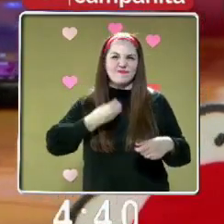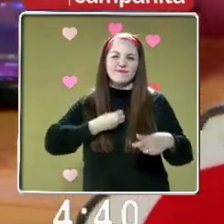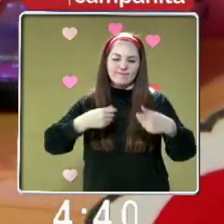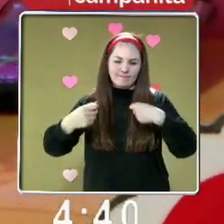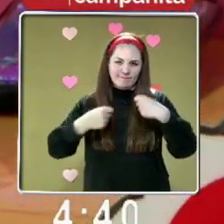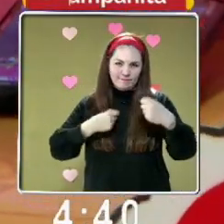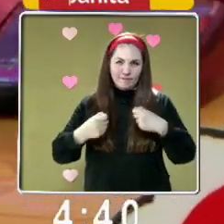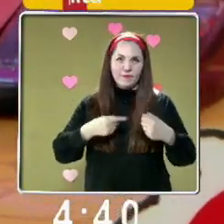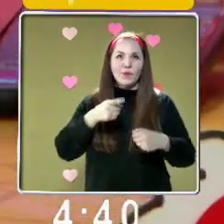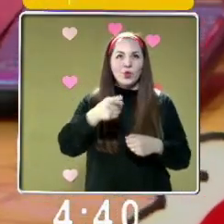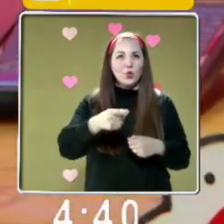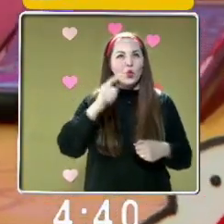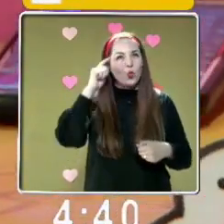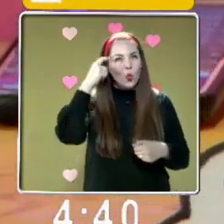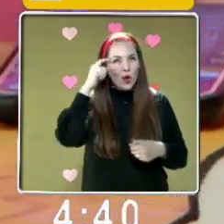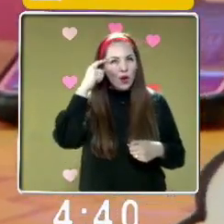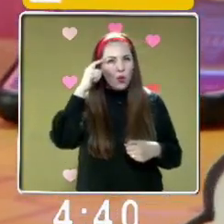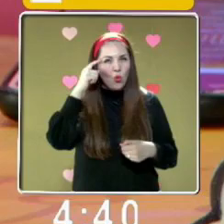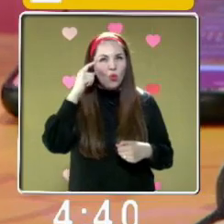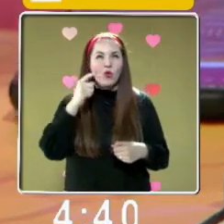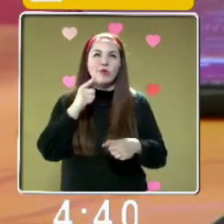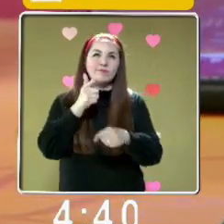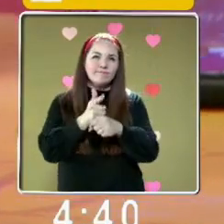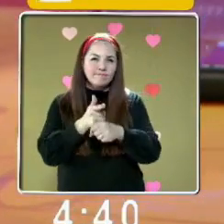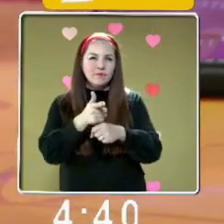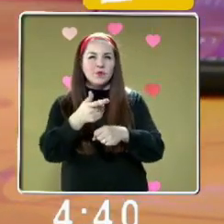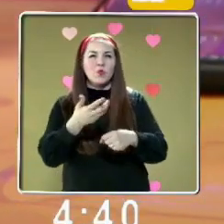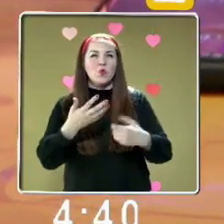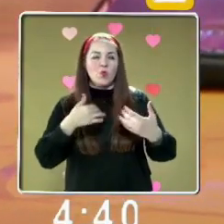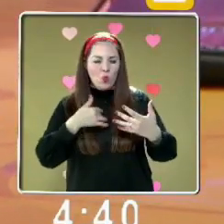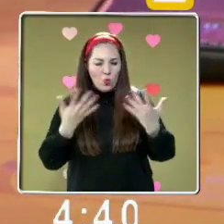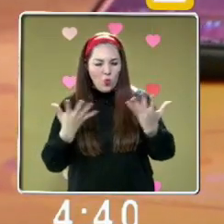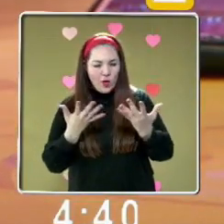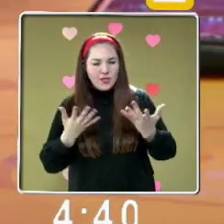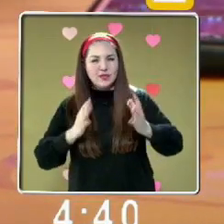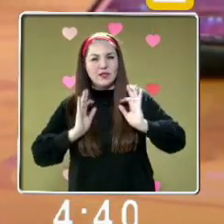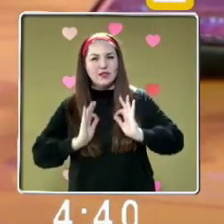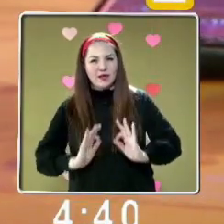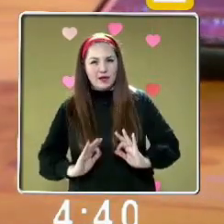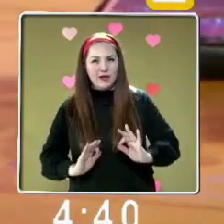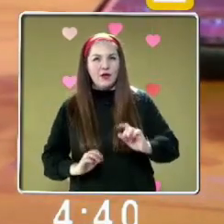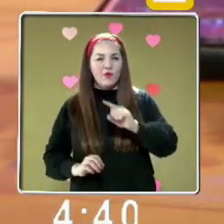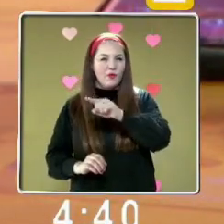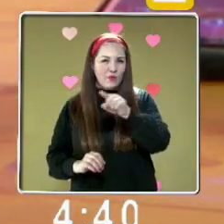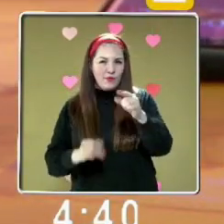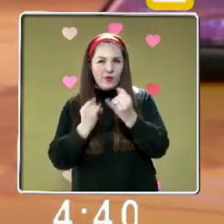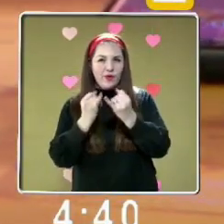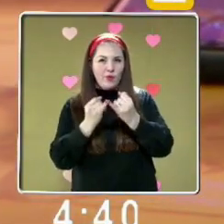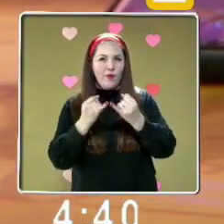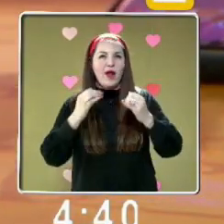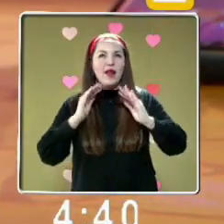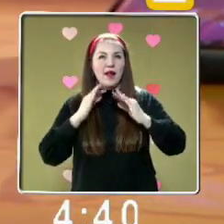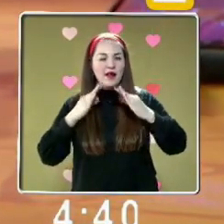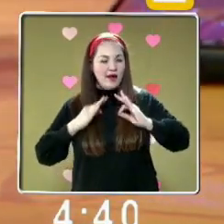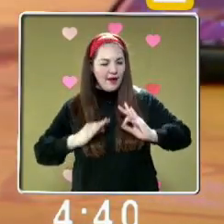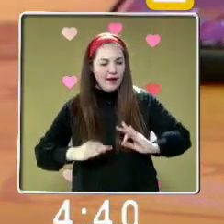enojo para poderlo regular con recursos propios y llegar a la calma, así como están viendo ahorita ustedes. Ahorita ahí, tranquilitamente, todo, quieto,